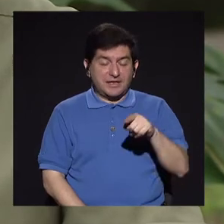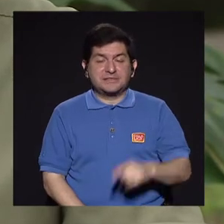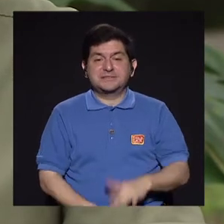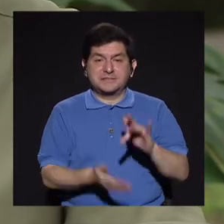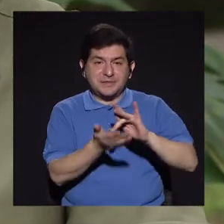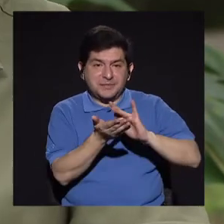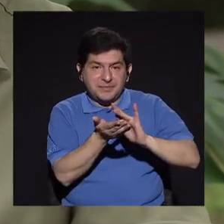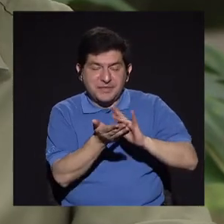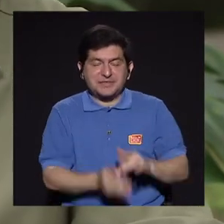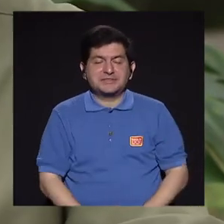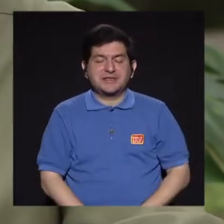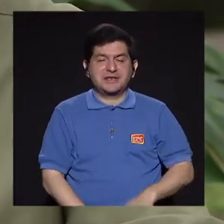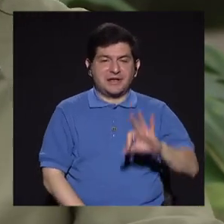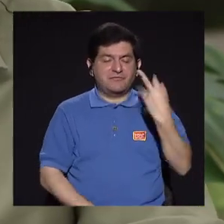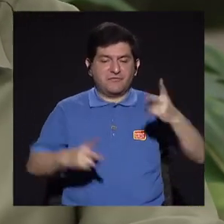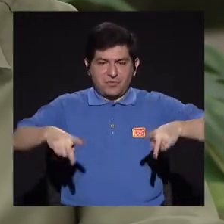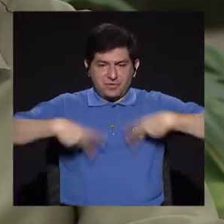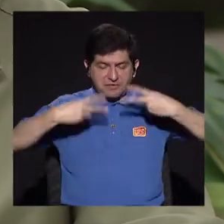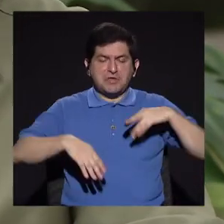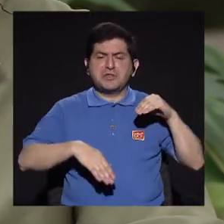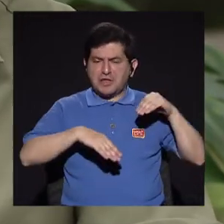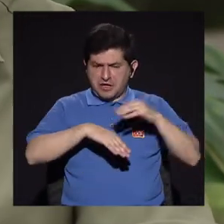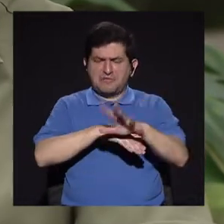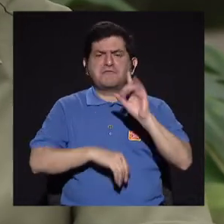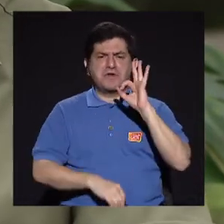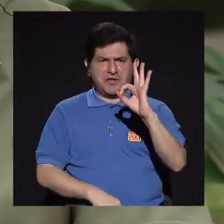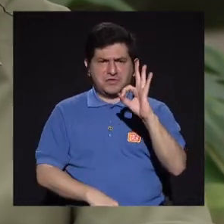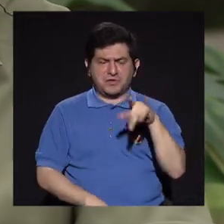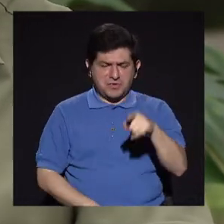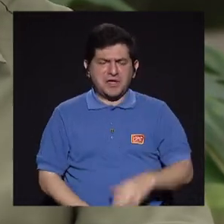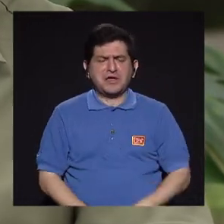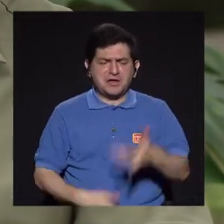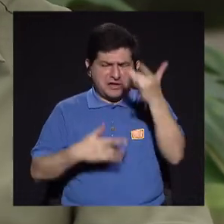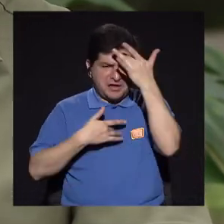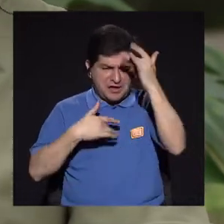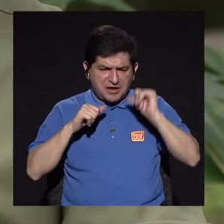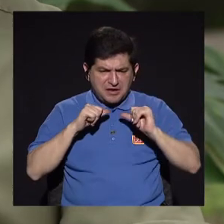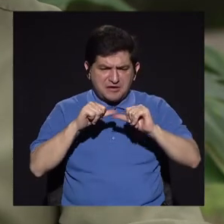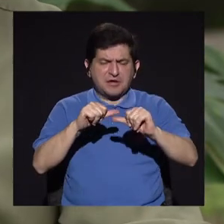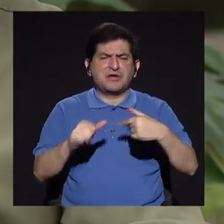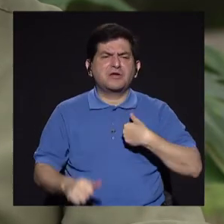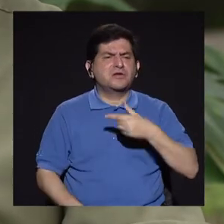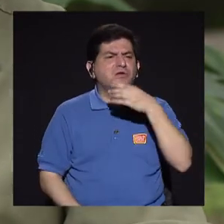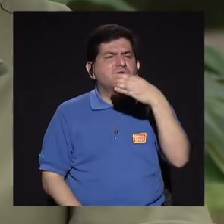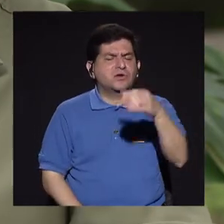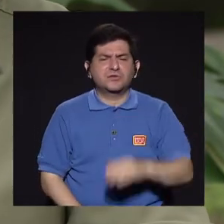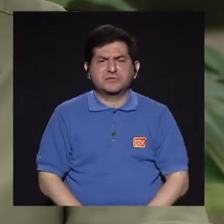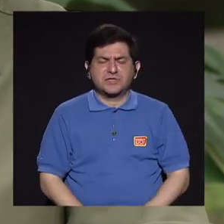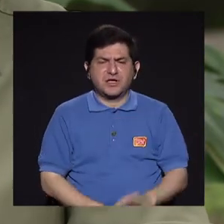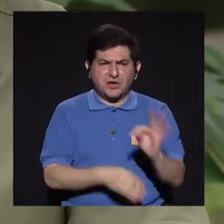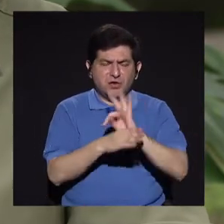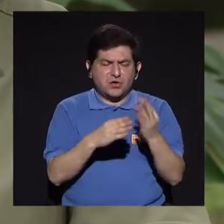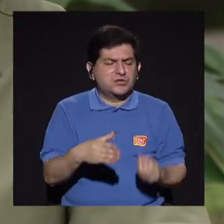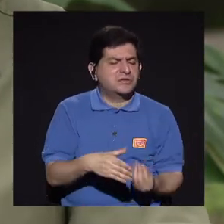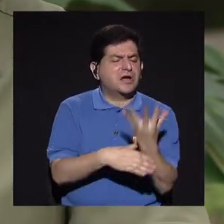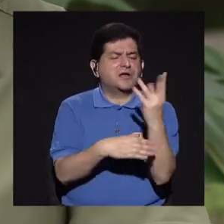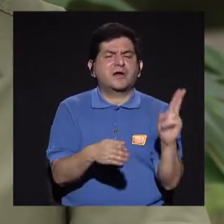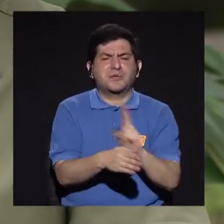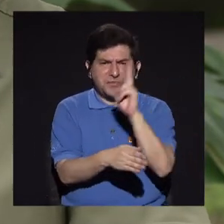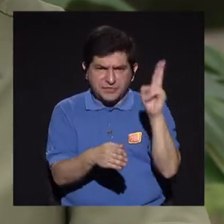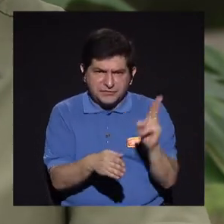vida, que tiene mucha efectividad sobre este tipo de enfermedades crónicas. Entonces yo recomendaría usar la terapia floral